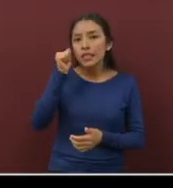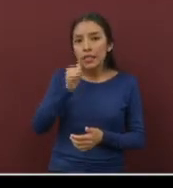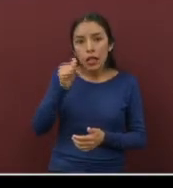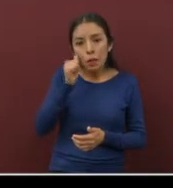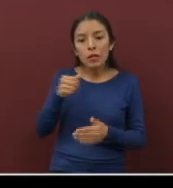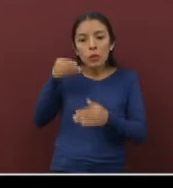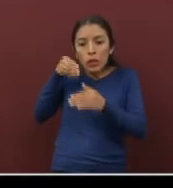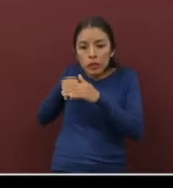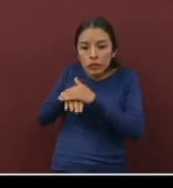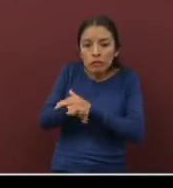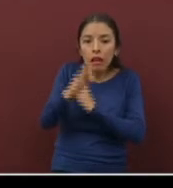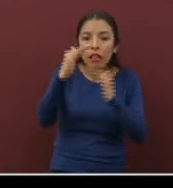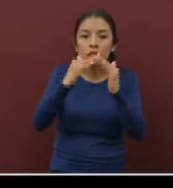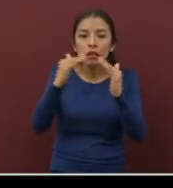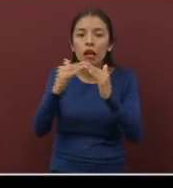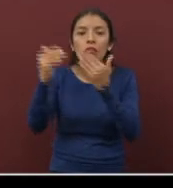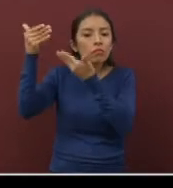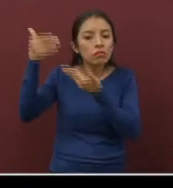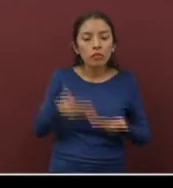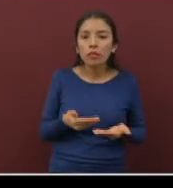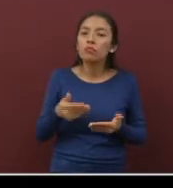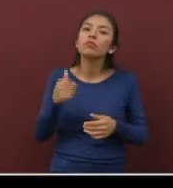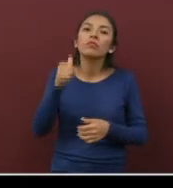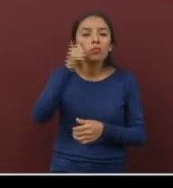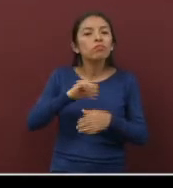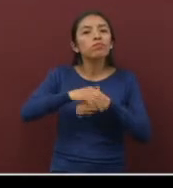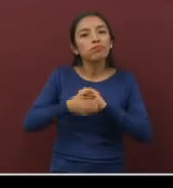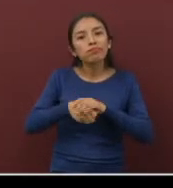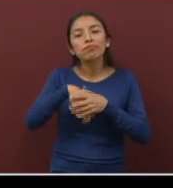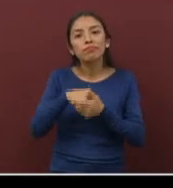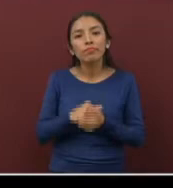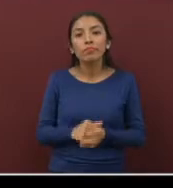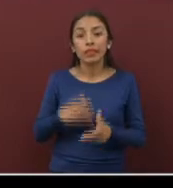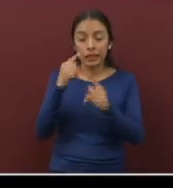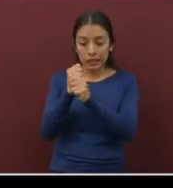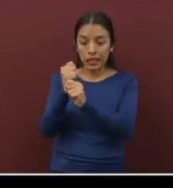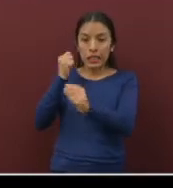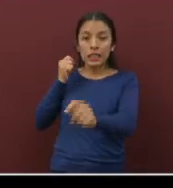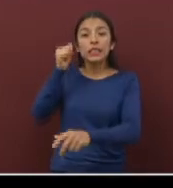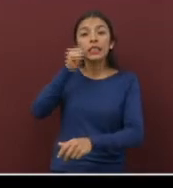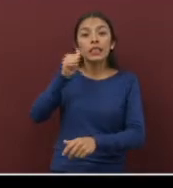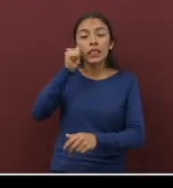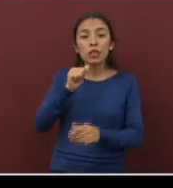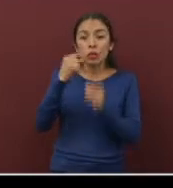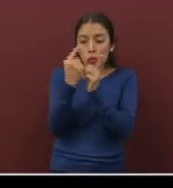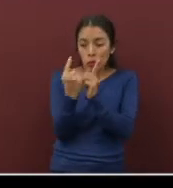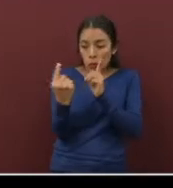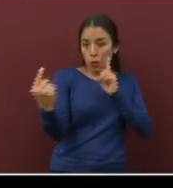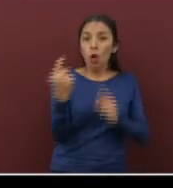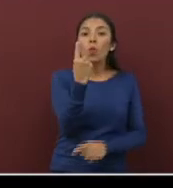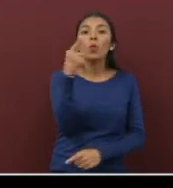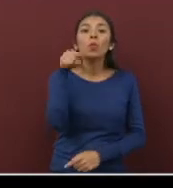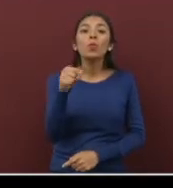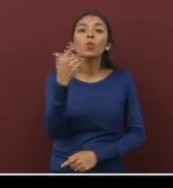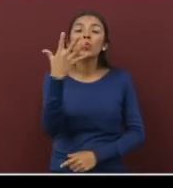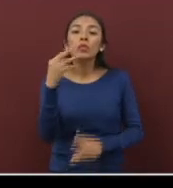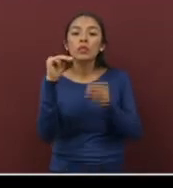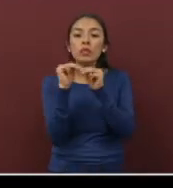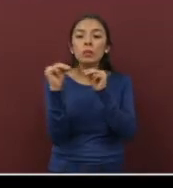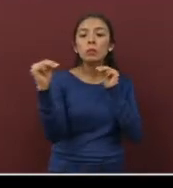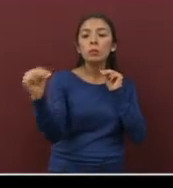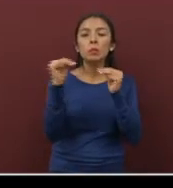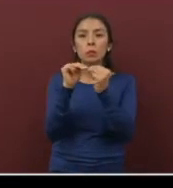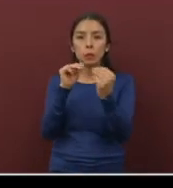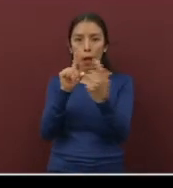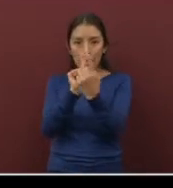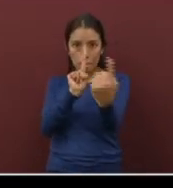en el transporte público recuerde siempre mantener una distancia de al menos metro y medio de los demás